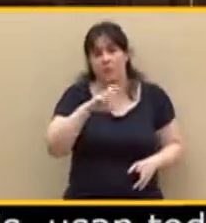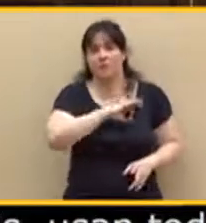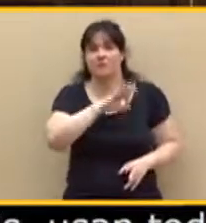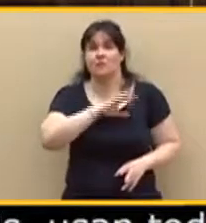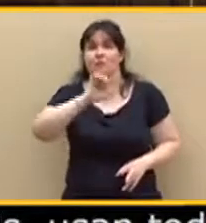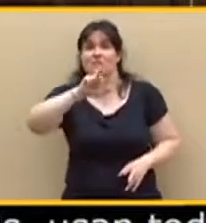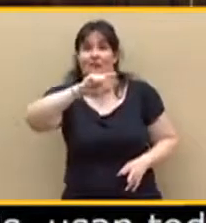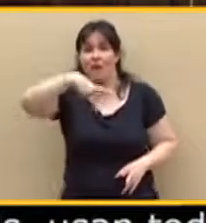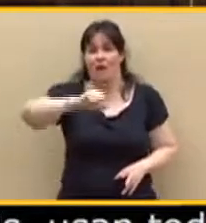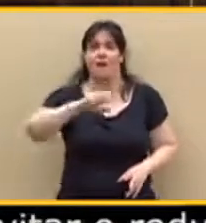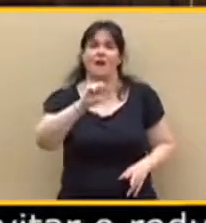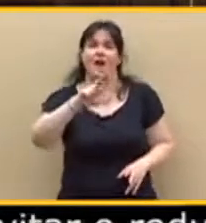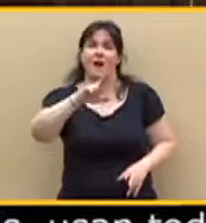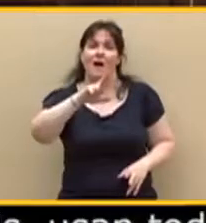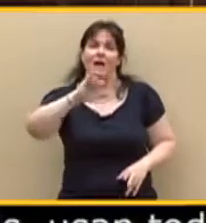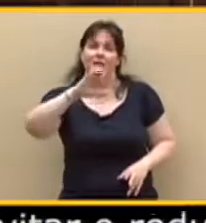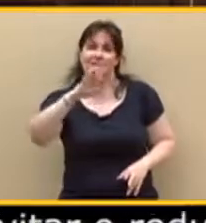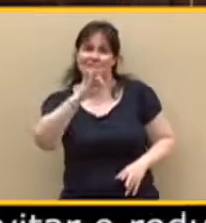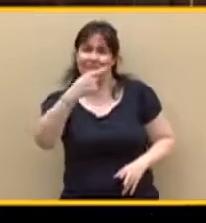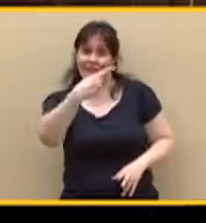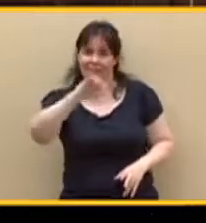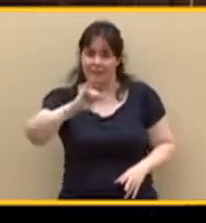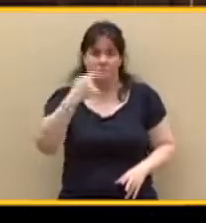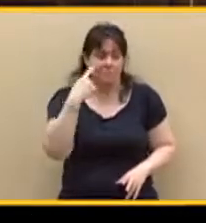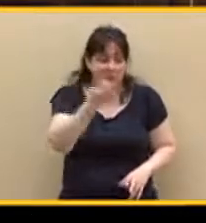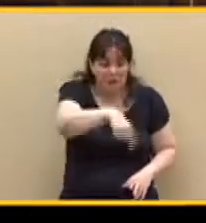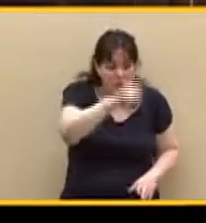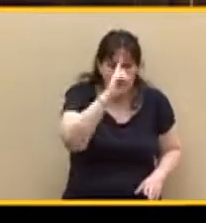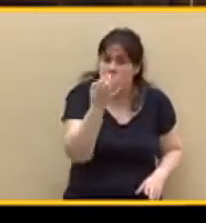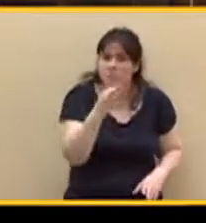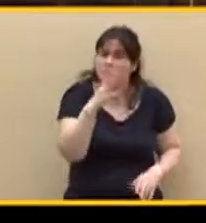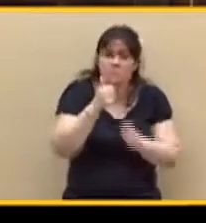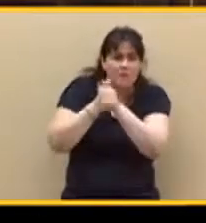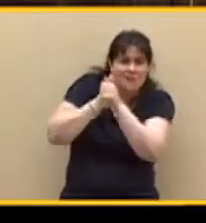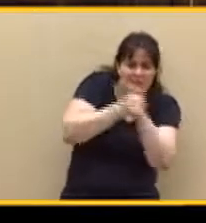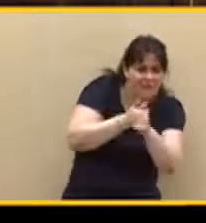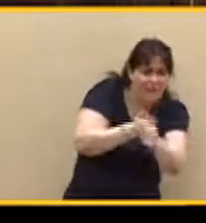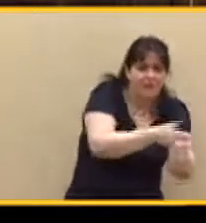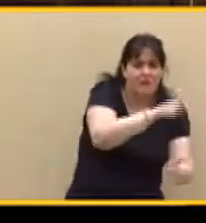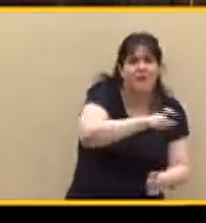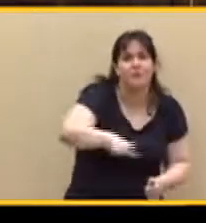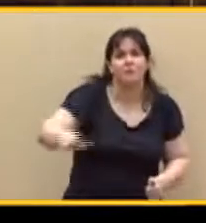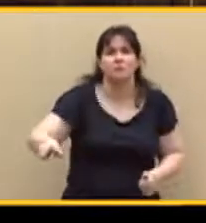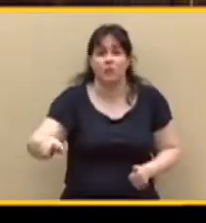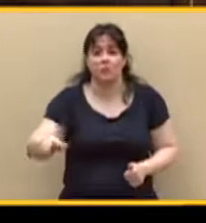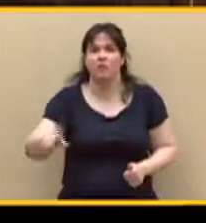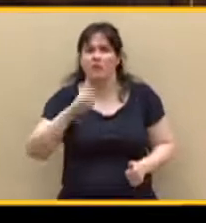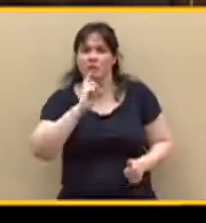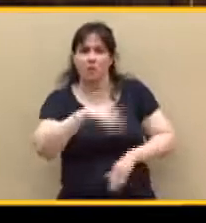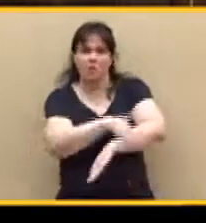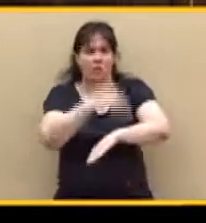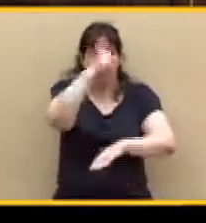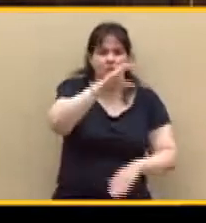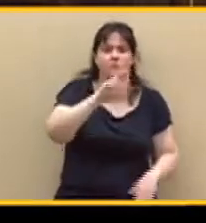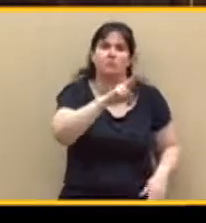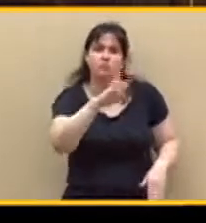Miren, a ustedes no sé qué les pasa, pero es que les persiguen las personalidades offshore, señorías. Tienen un ministro offshore, un fiscal offshore,